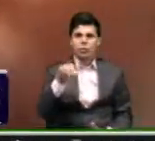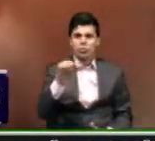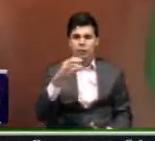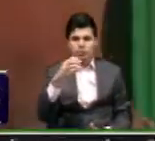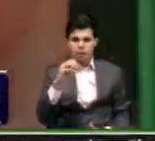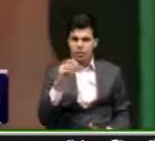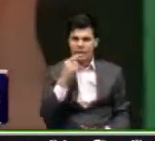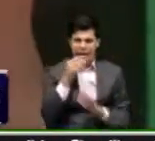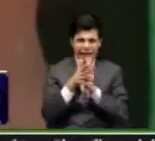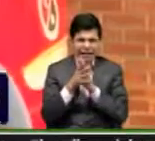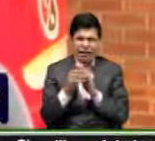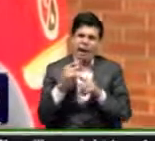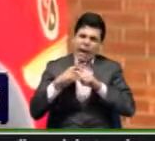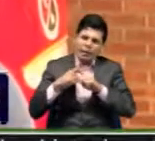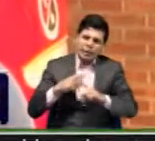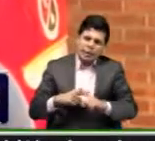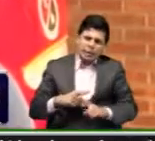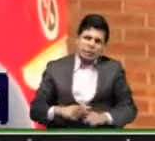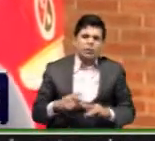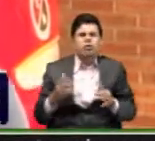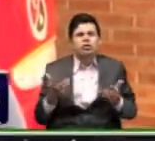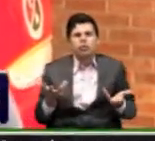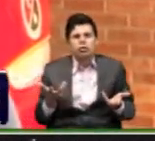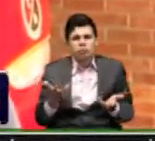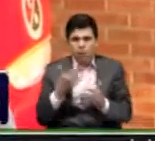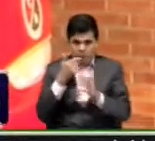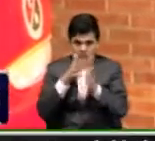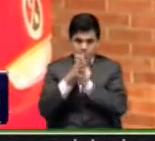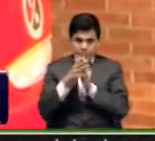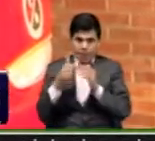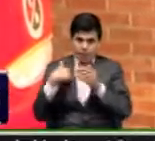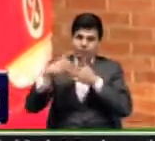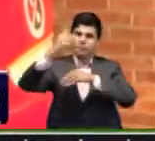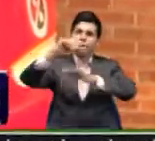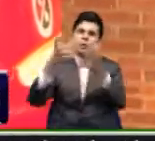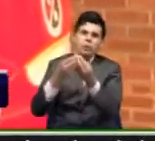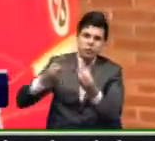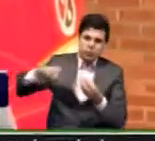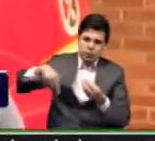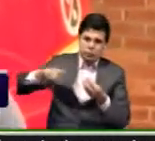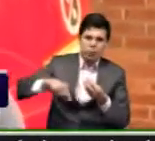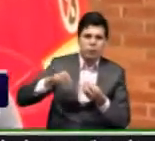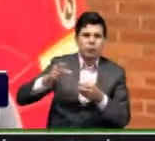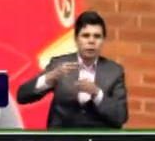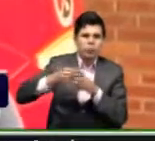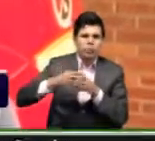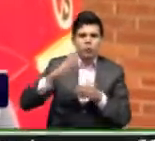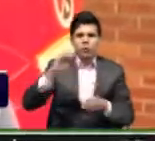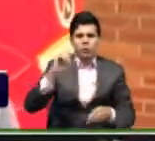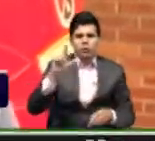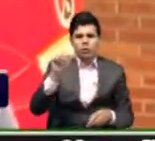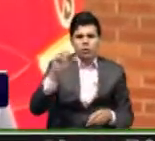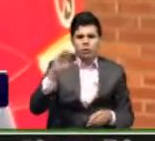donde ha militado en su carrera. Comencé por un equipo, una escuela que se llama Colacho,